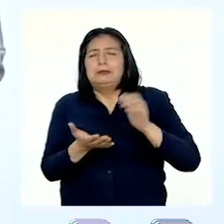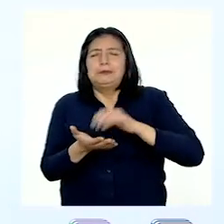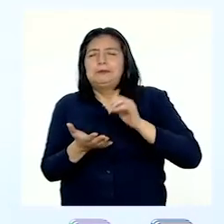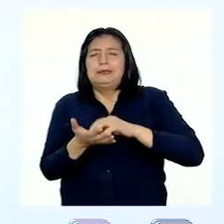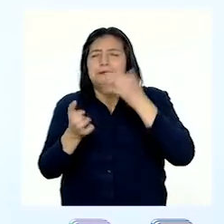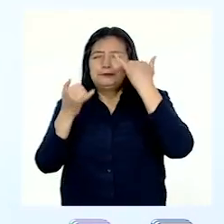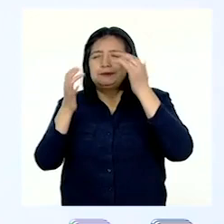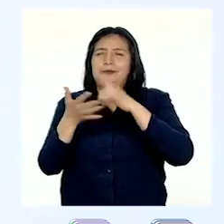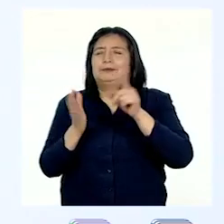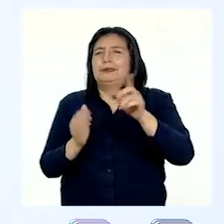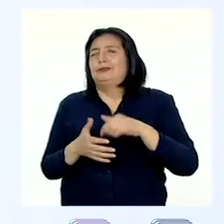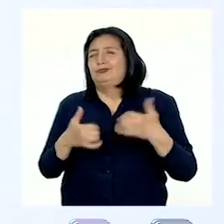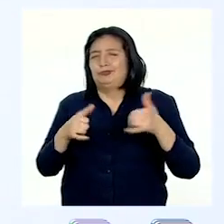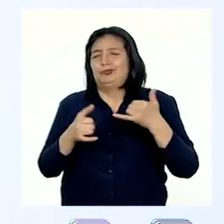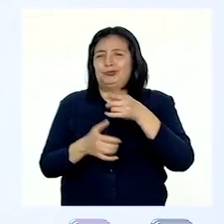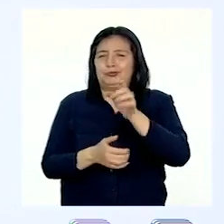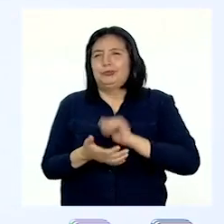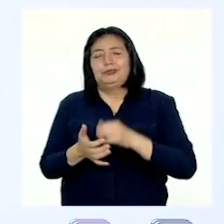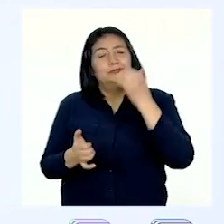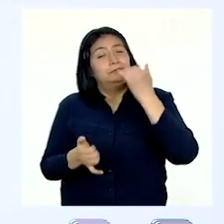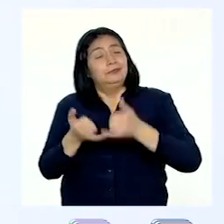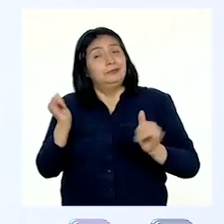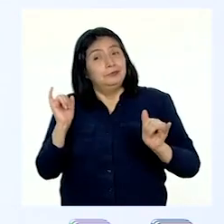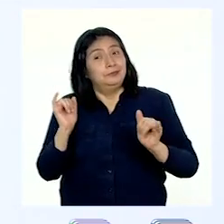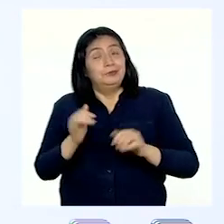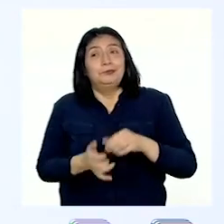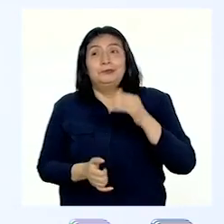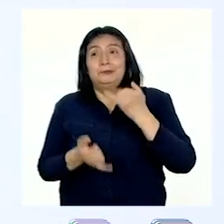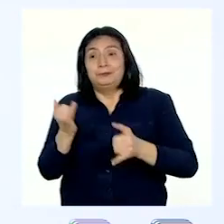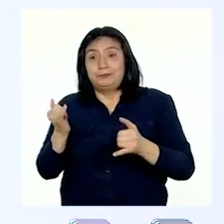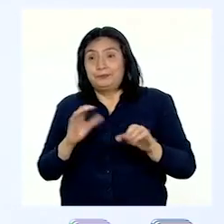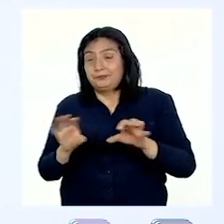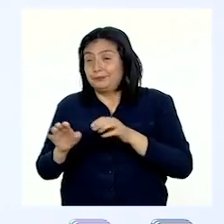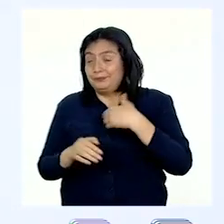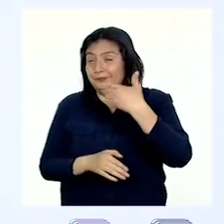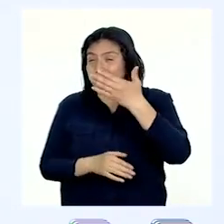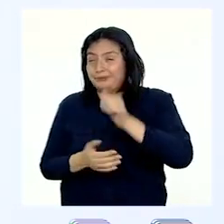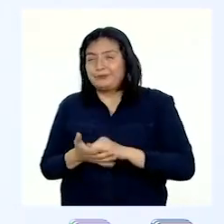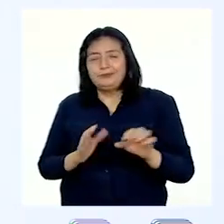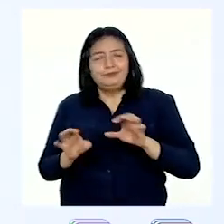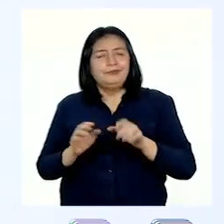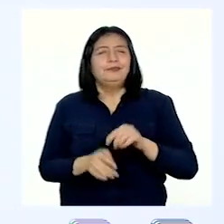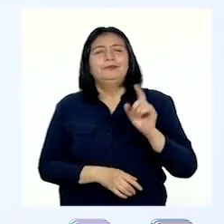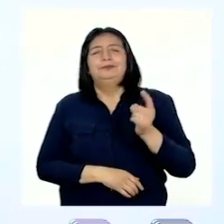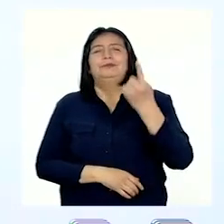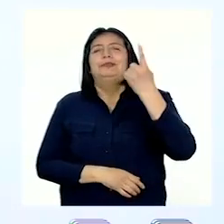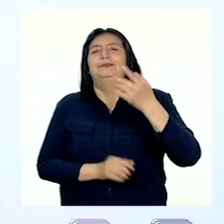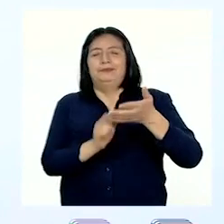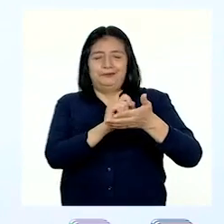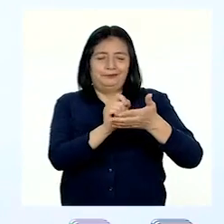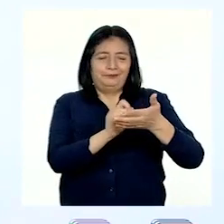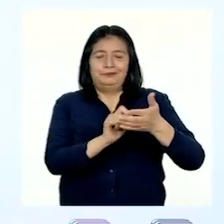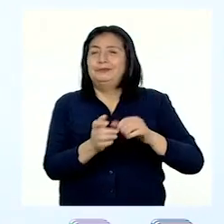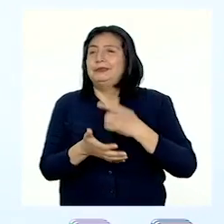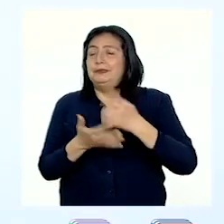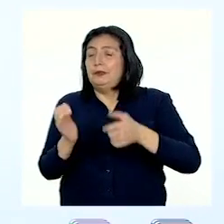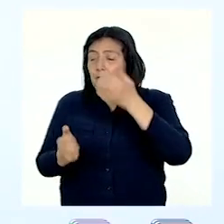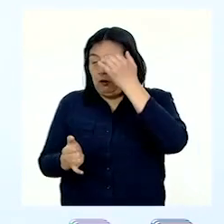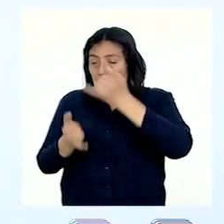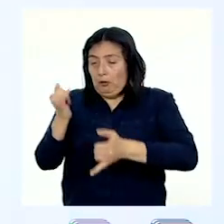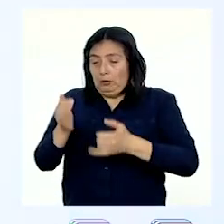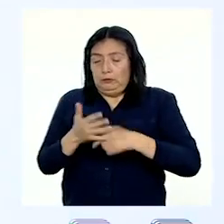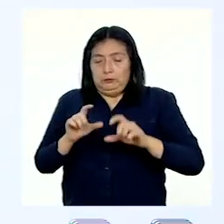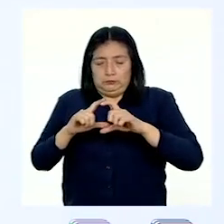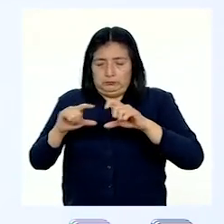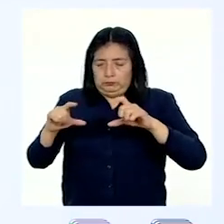ideas para complementar nuestro juego y finalmente, en nuestra última actividad, revisaremos nuestro primer borrador para escribir la versión final en